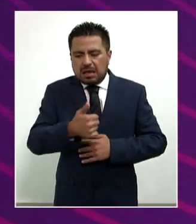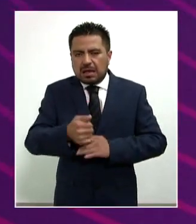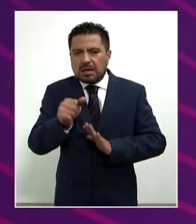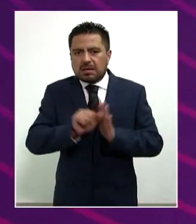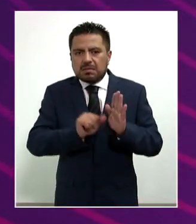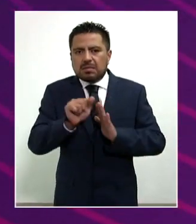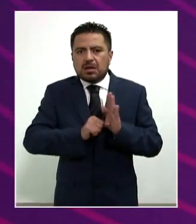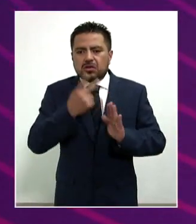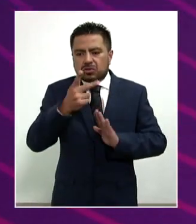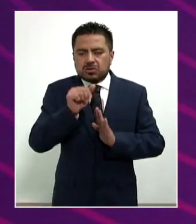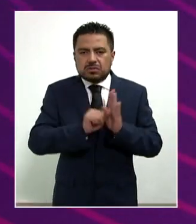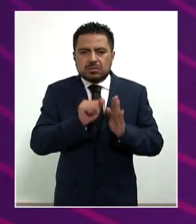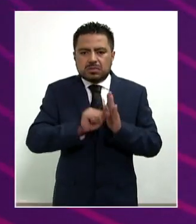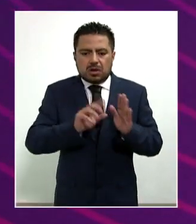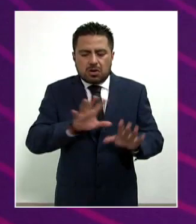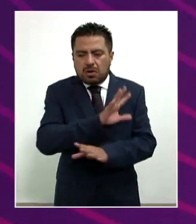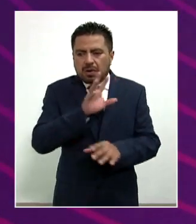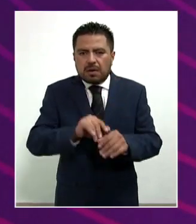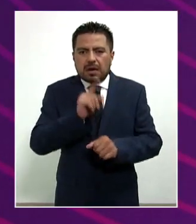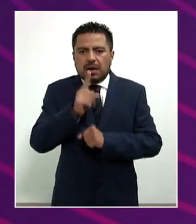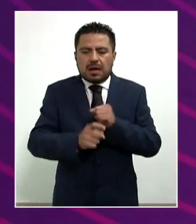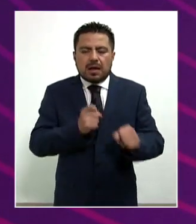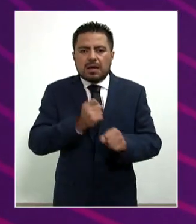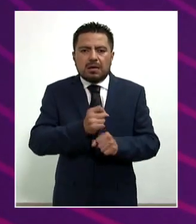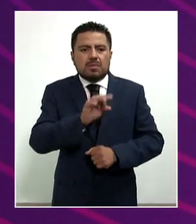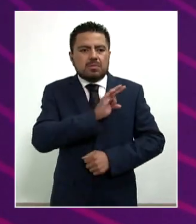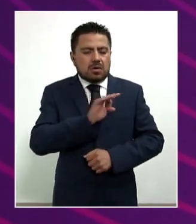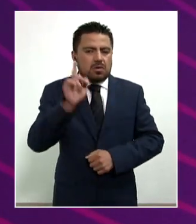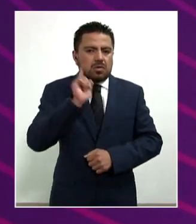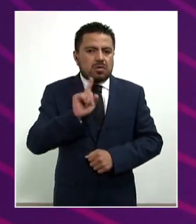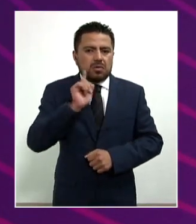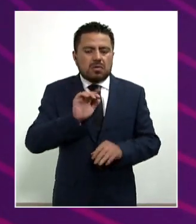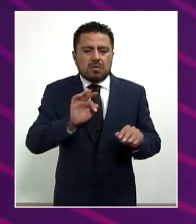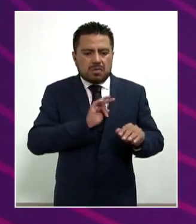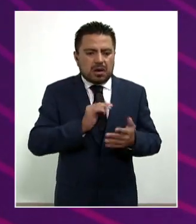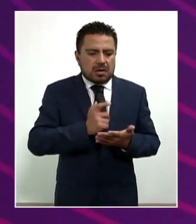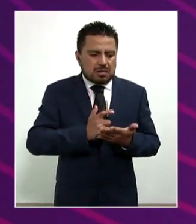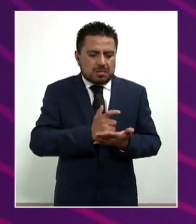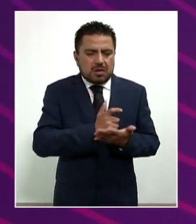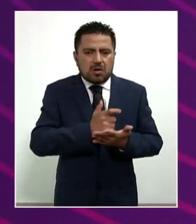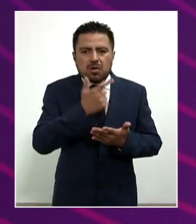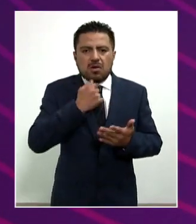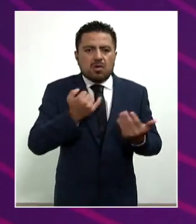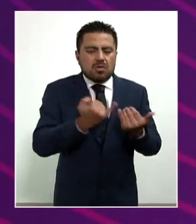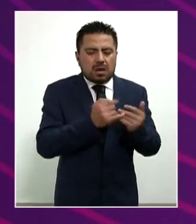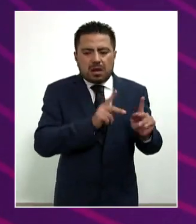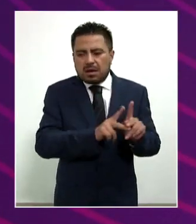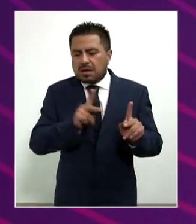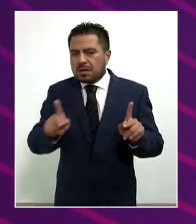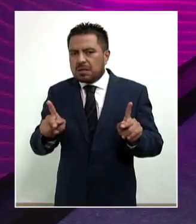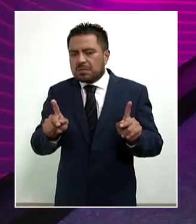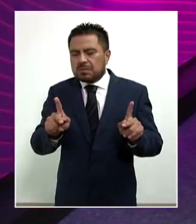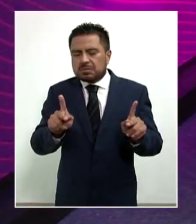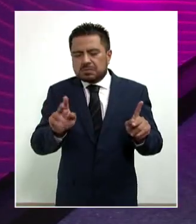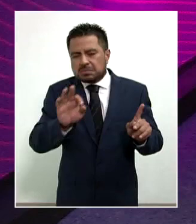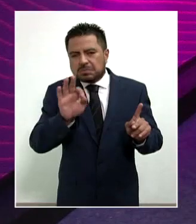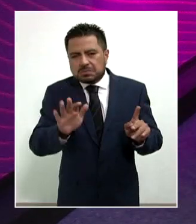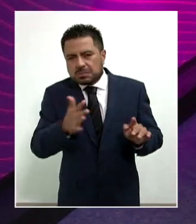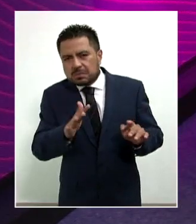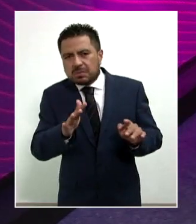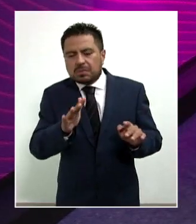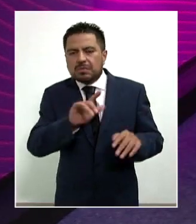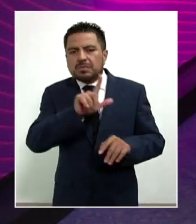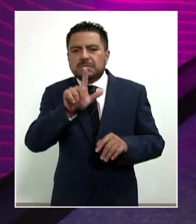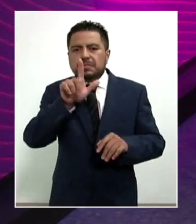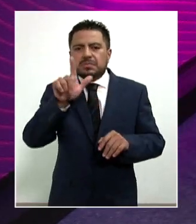sea, 2 meses completos al año, podrían las mujeres equiparar el salario de los hombres en promedio. Y luego